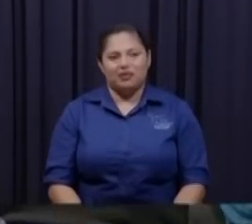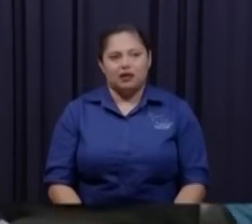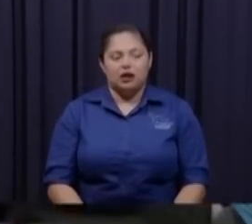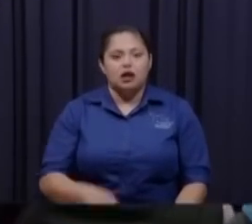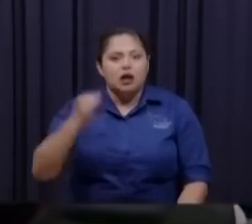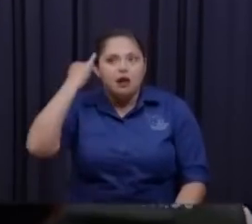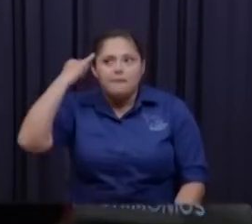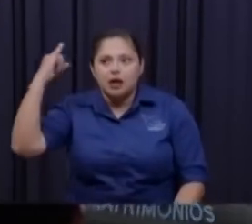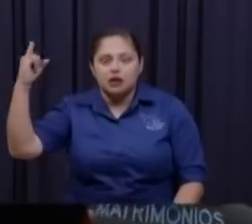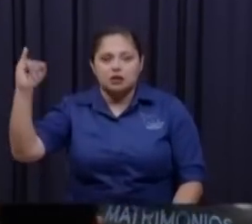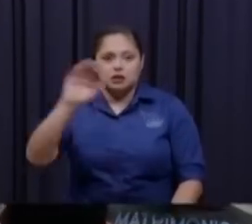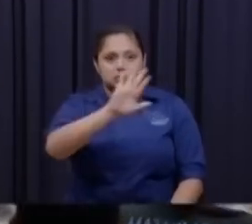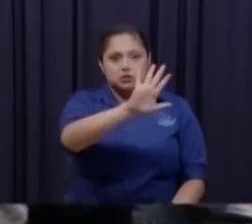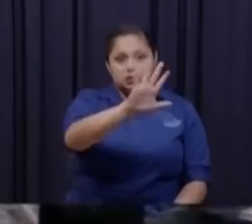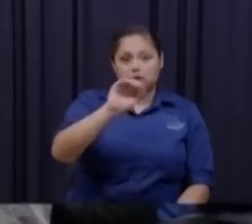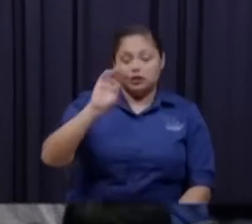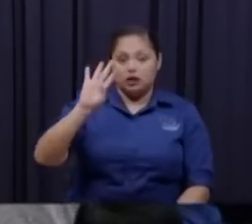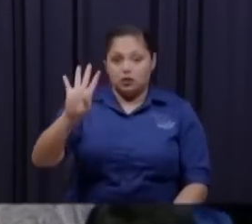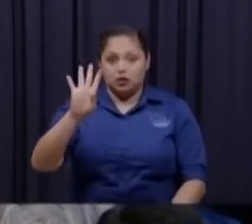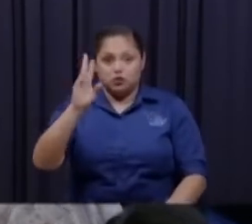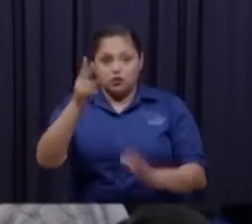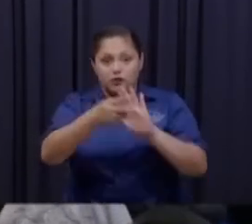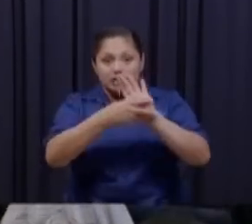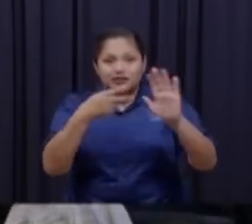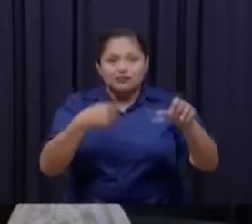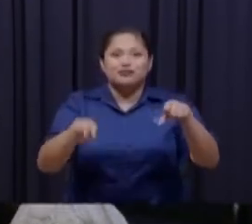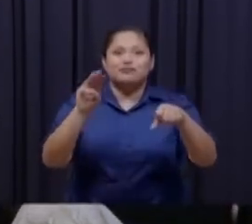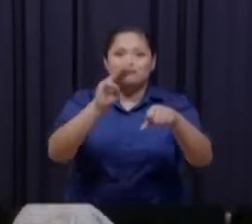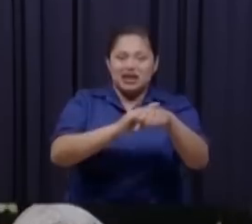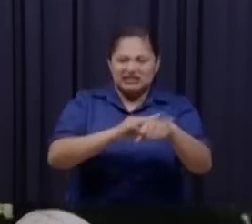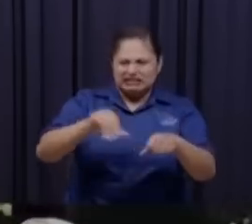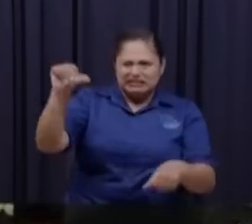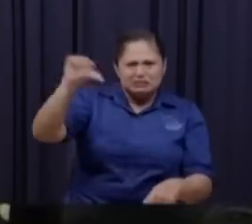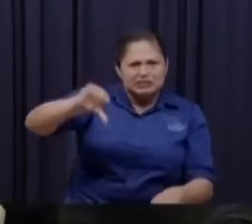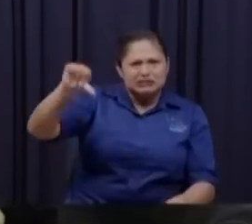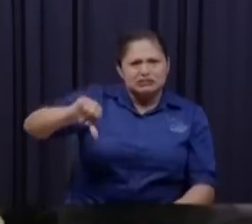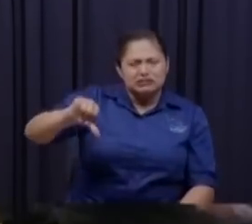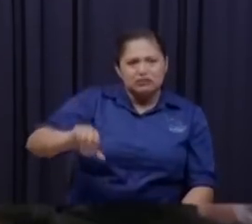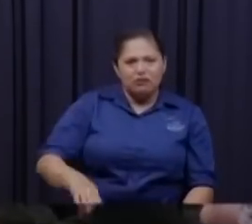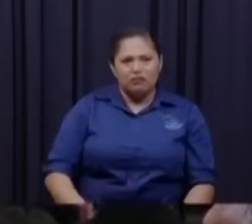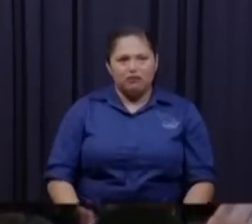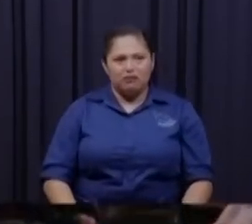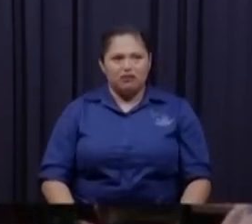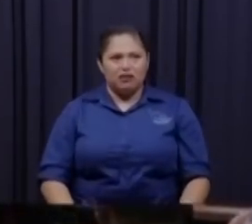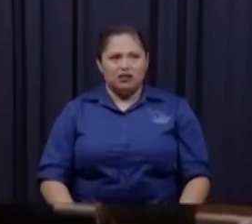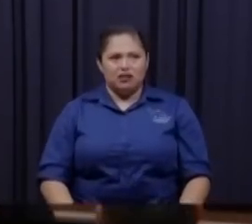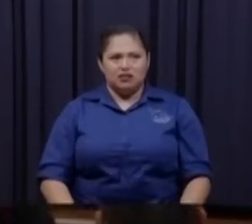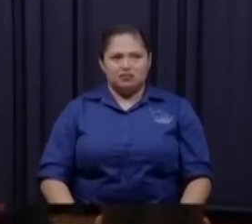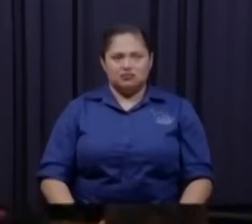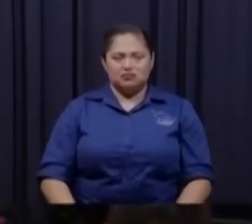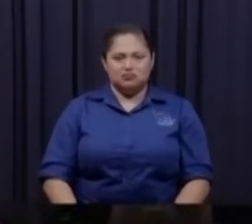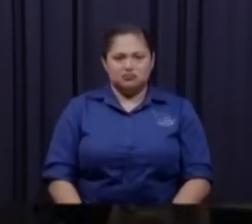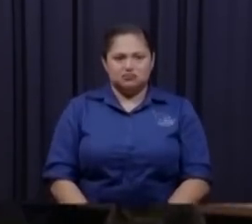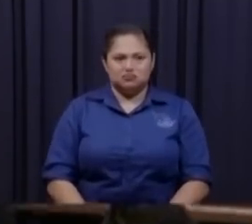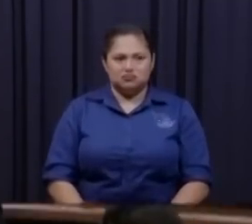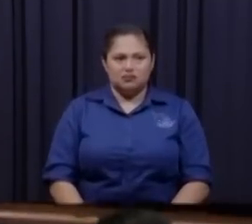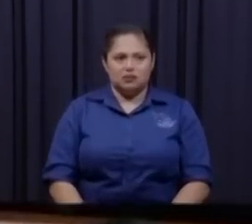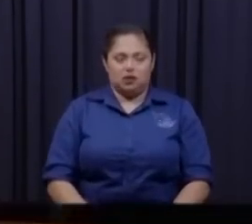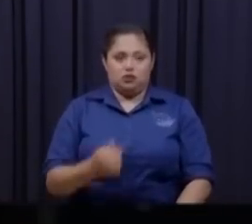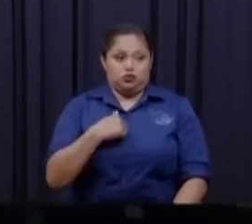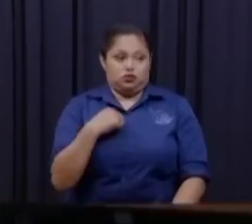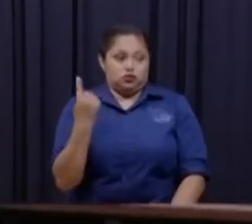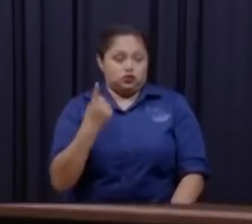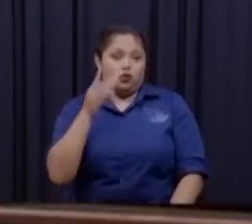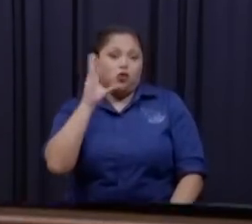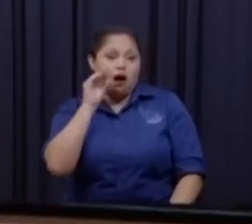Imagínese 54 versículos más, hermano. De maldiciones, de expresión de maldiciones. Yo solo estaba